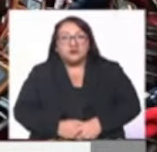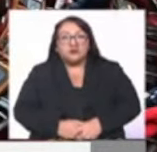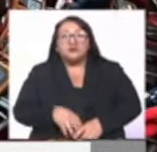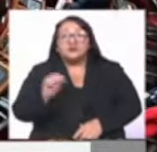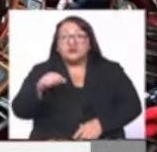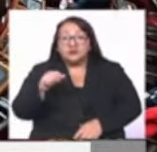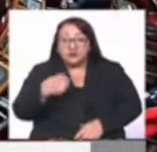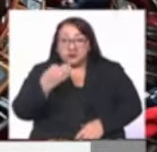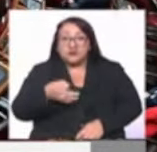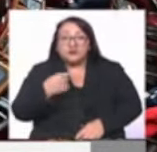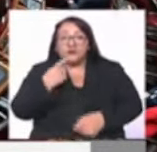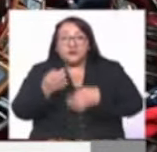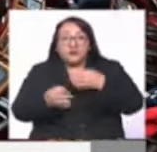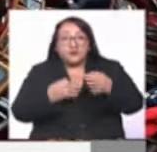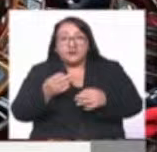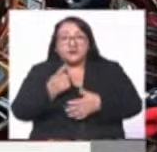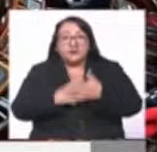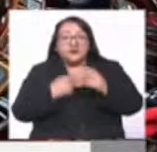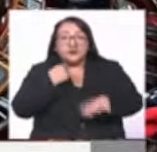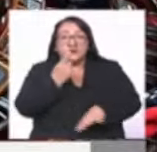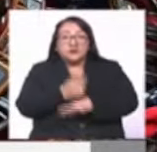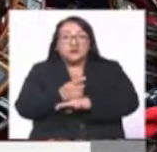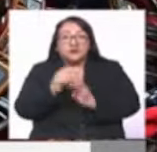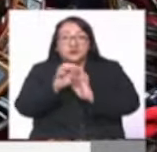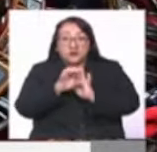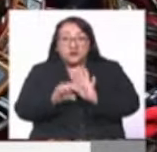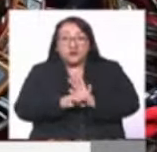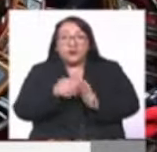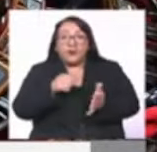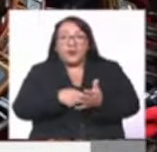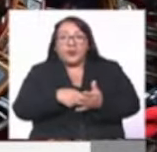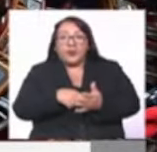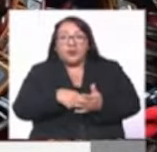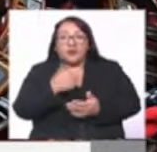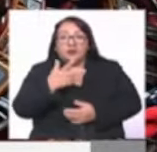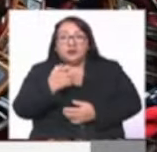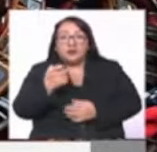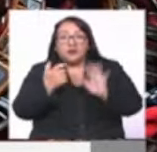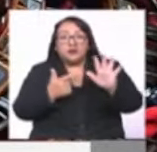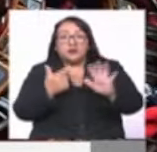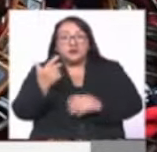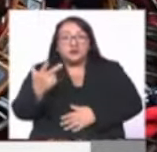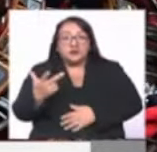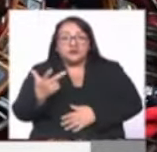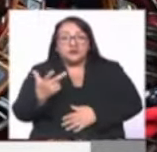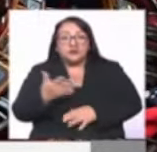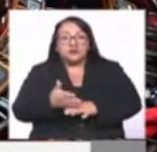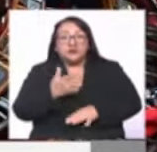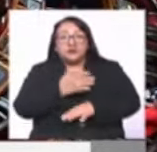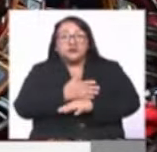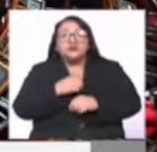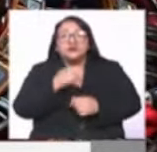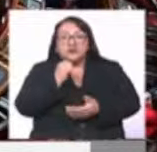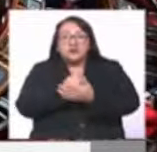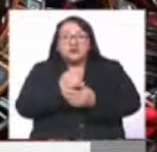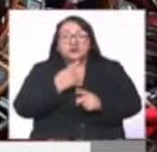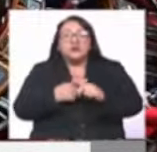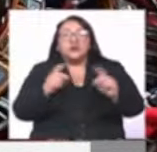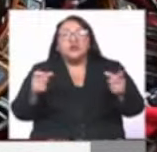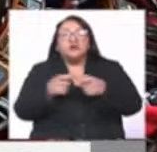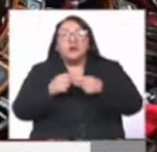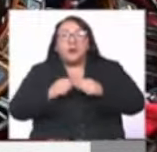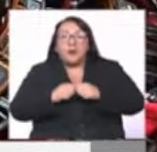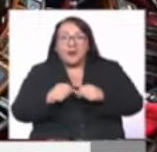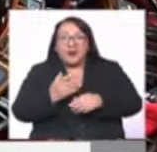votos que la denuncia constitucional 373 fue aprobada por la comisión